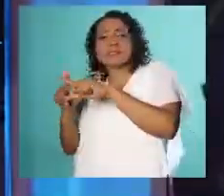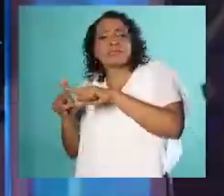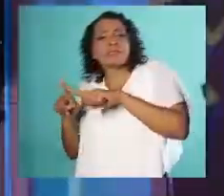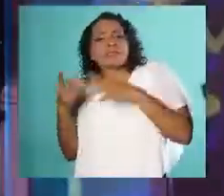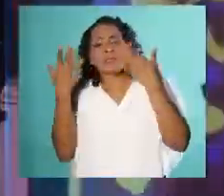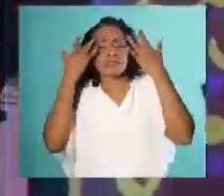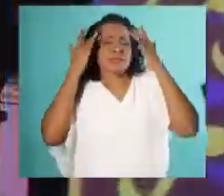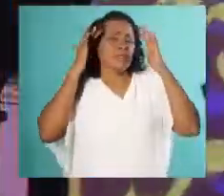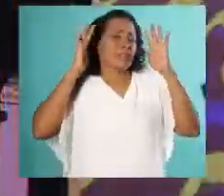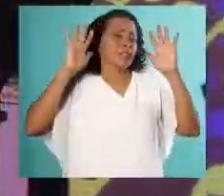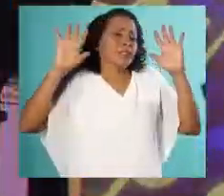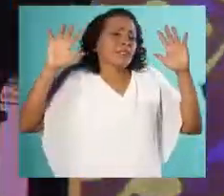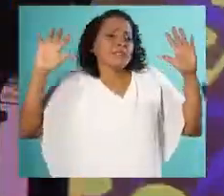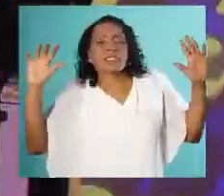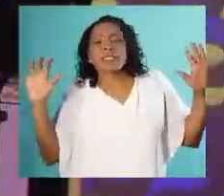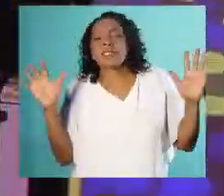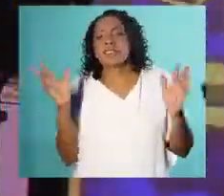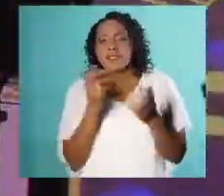No sé si va a